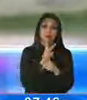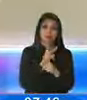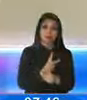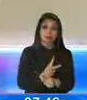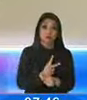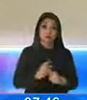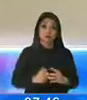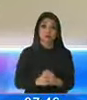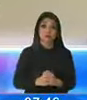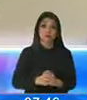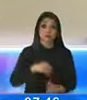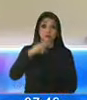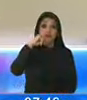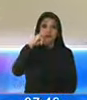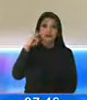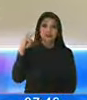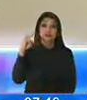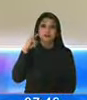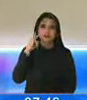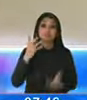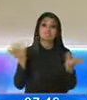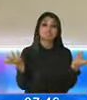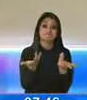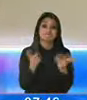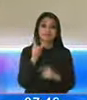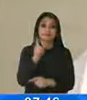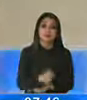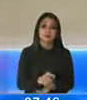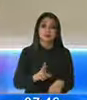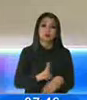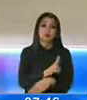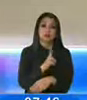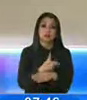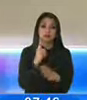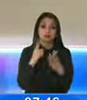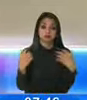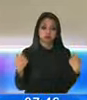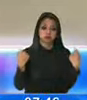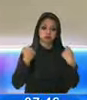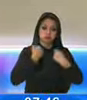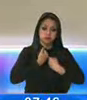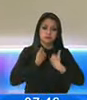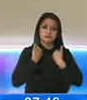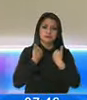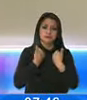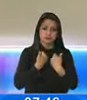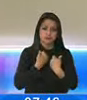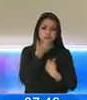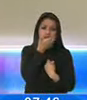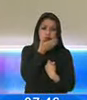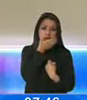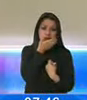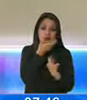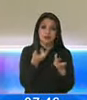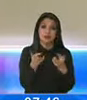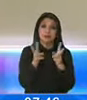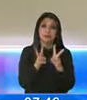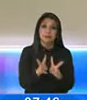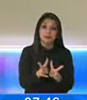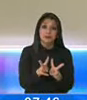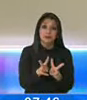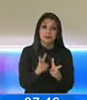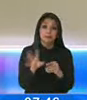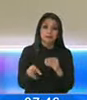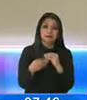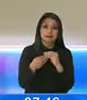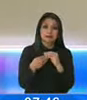precauciones. Los niños tienen que utilizar vestimentas apropiadas y sobre todo tienen que utilizar una prenda